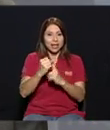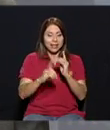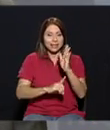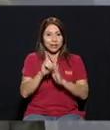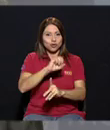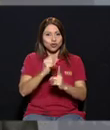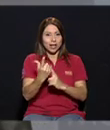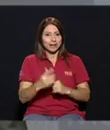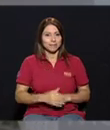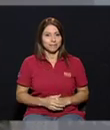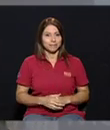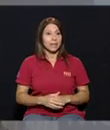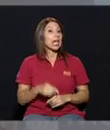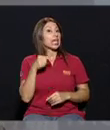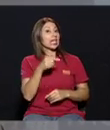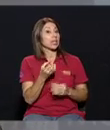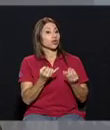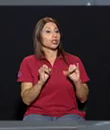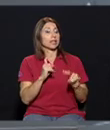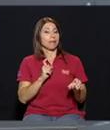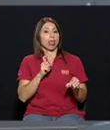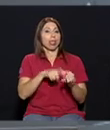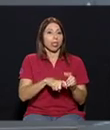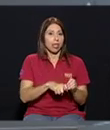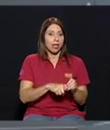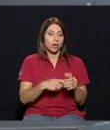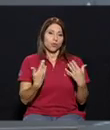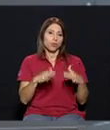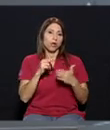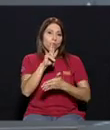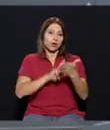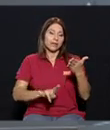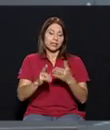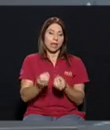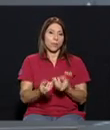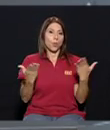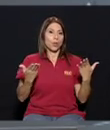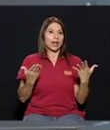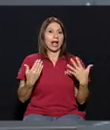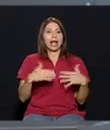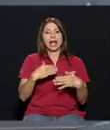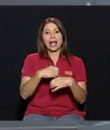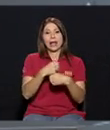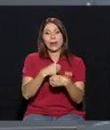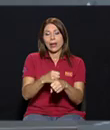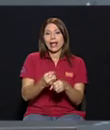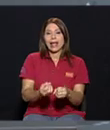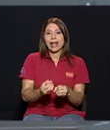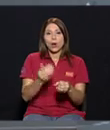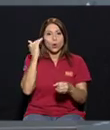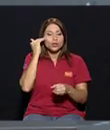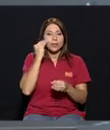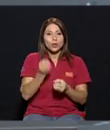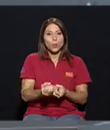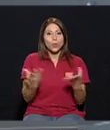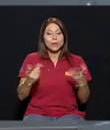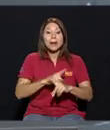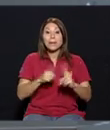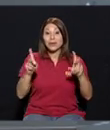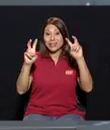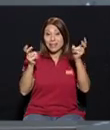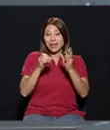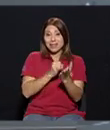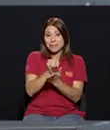sociedad, para el desarrollo social. Y eso sin mencionar el gran aporte de la universidad pública en la generación de conocimiento múltiple, pero en el tema de